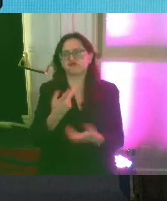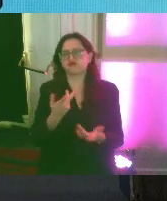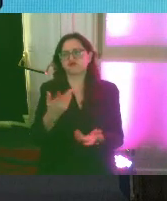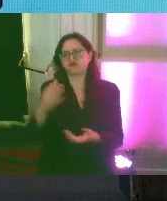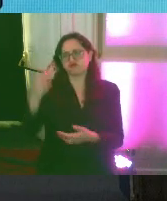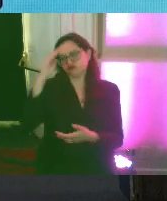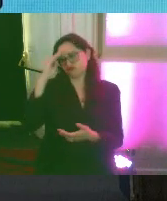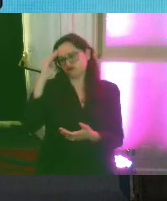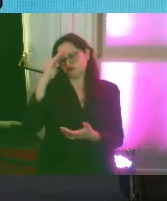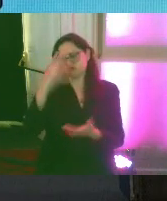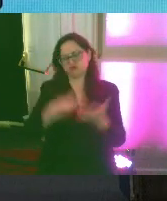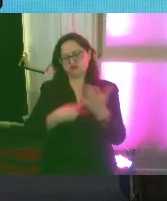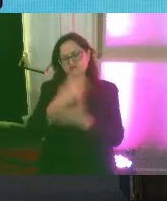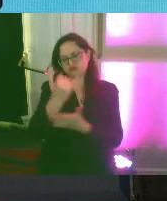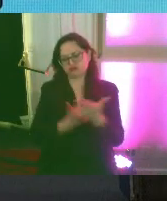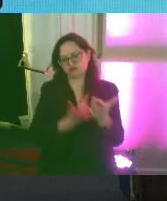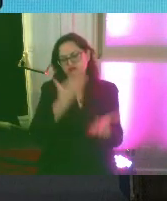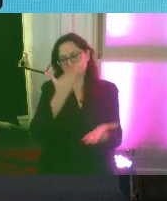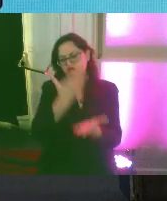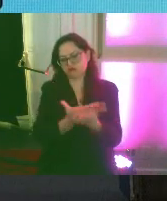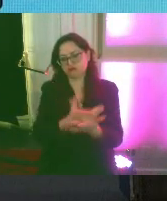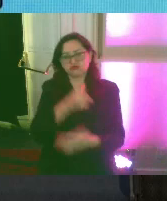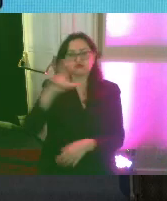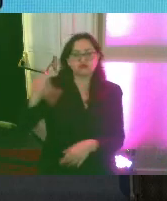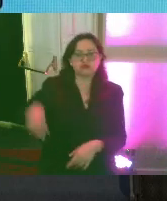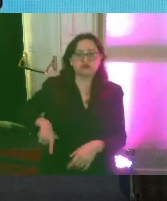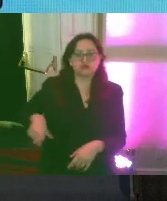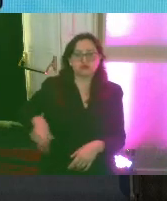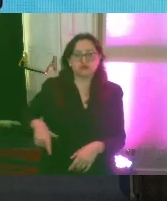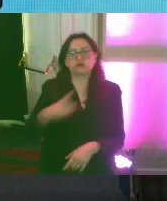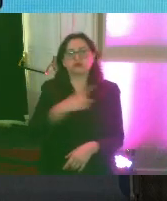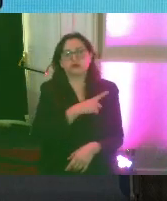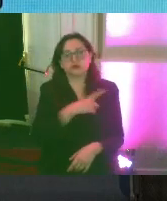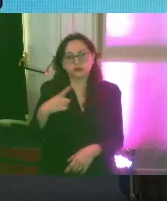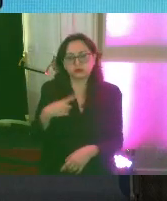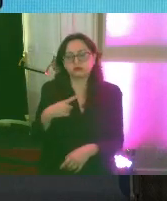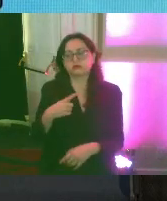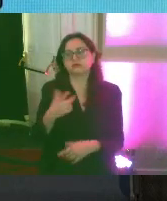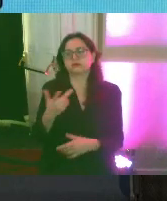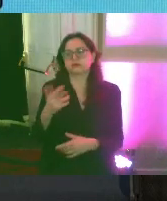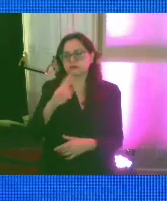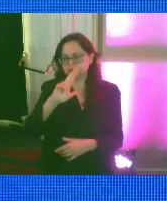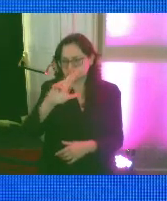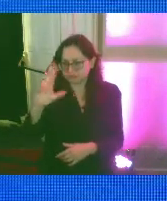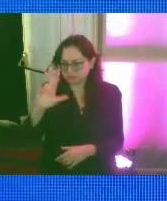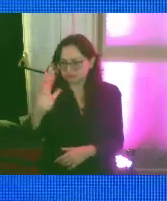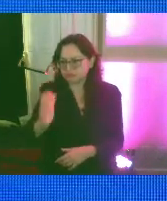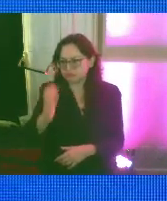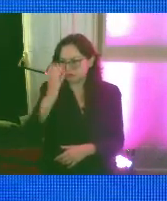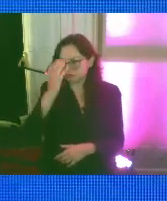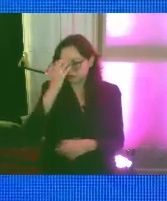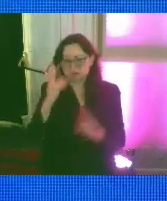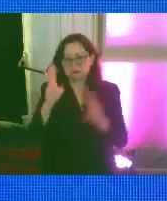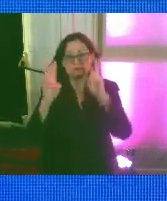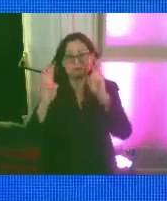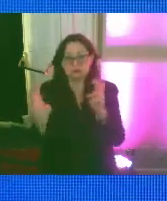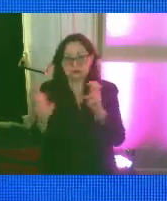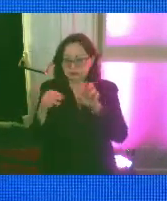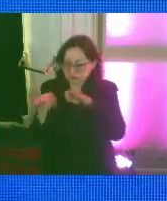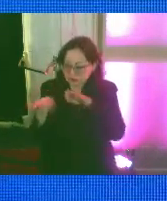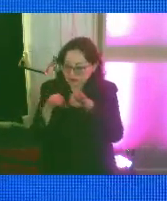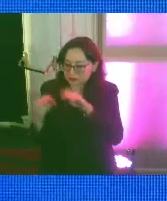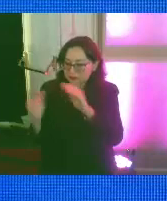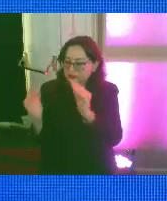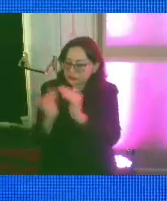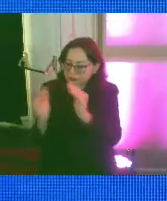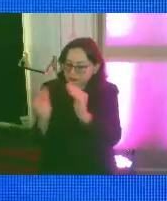América Latina es el reconocimiento y la revalorización de las tareas de cuidado. Pero cuando yo hablo de reconocimiento y revalorización, no digo